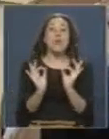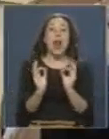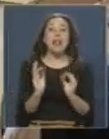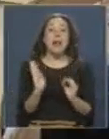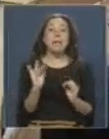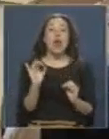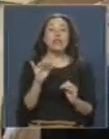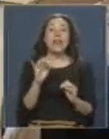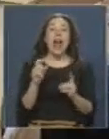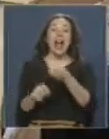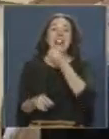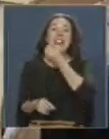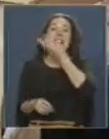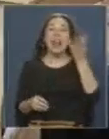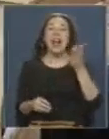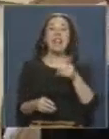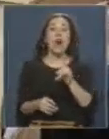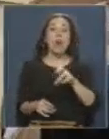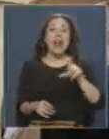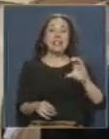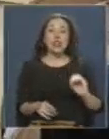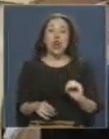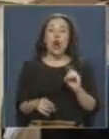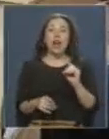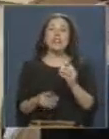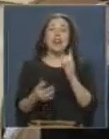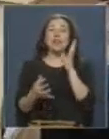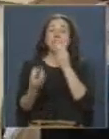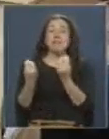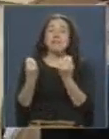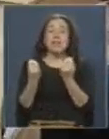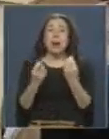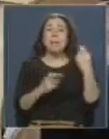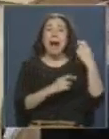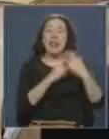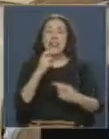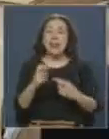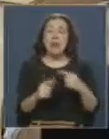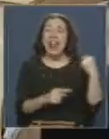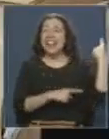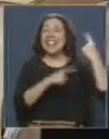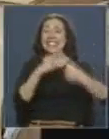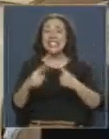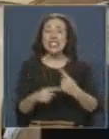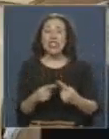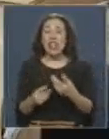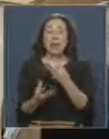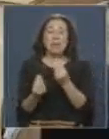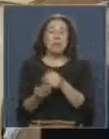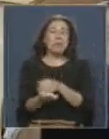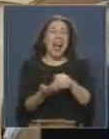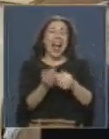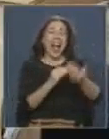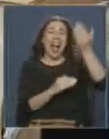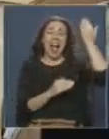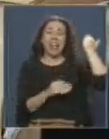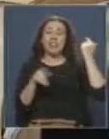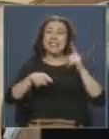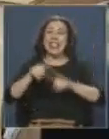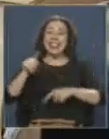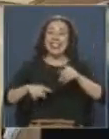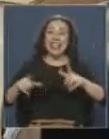patrimonial, natural, cultural, histórica, centenaria, que es precisamente un terreno que ha resistido el avance